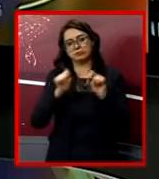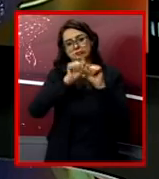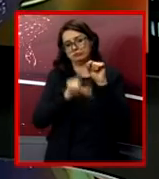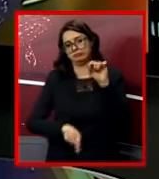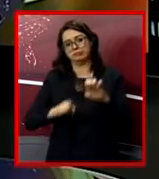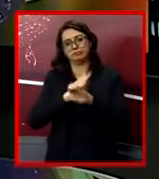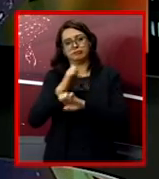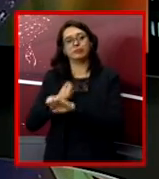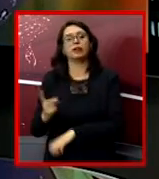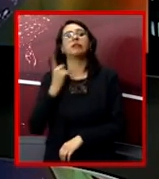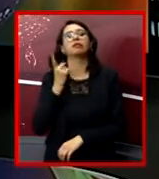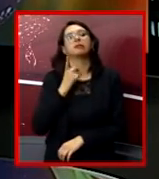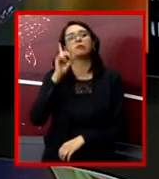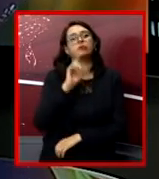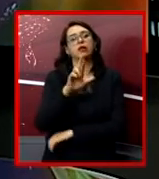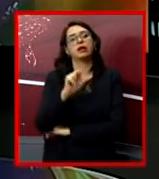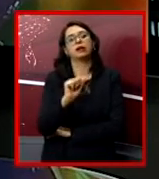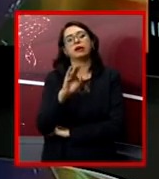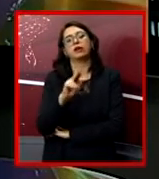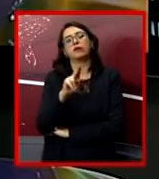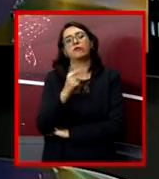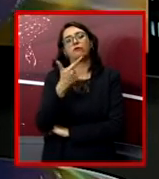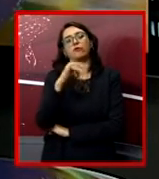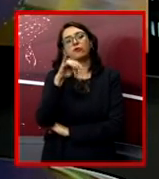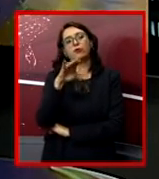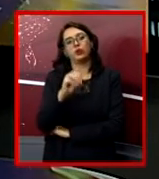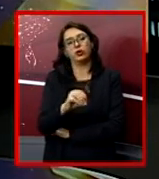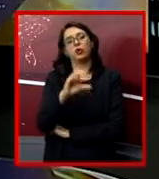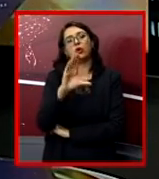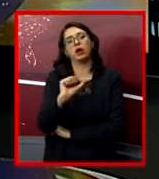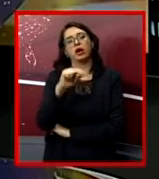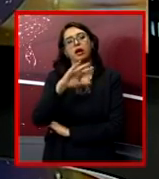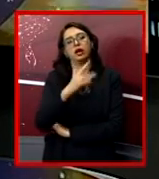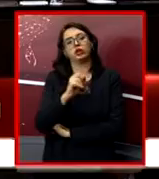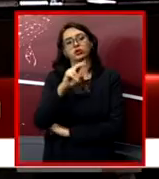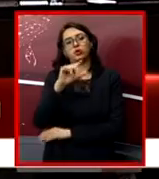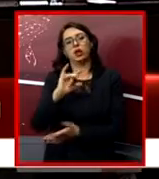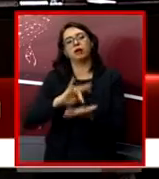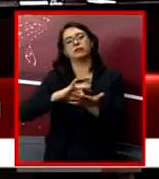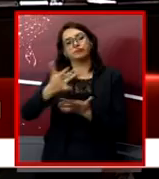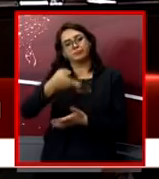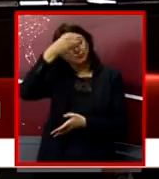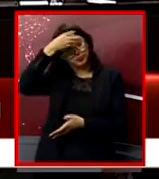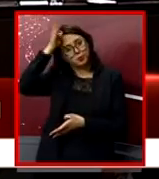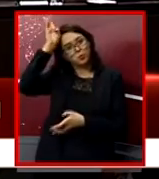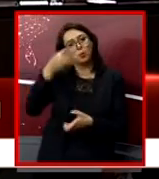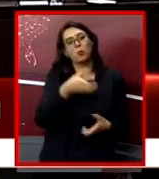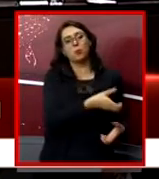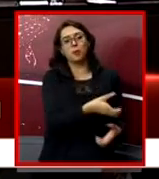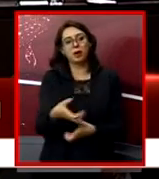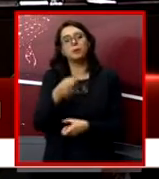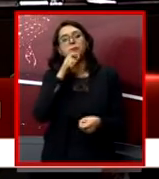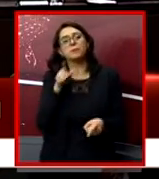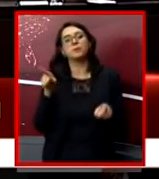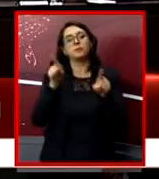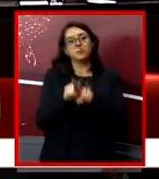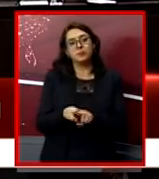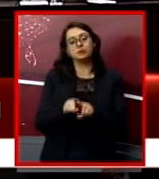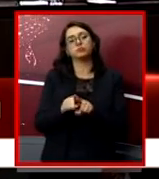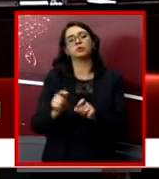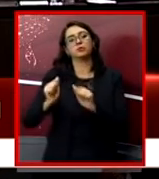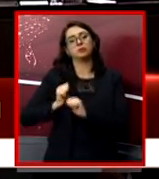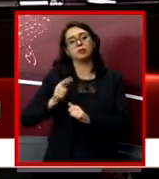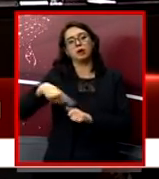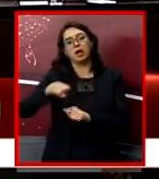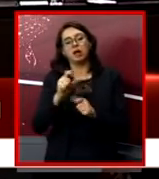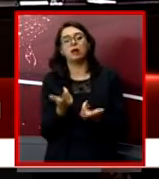La diputada Refugio Trinidad Garzón Canchola agradeció al Cuerpo de Bomberos y a los oficiales en la Cámara de Diputados